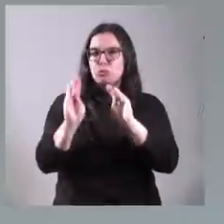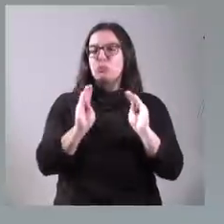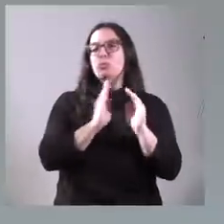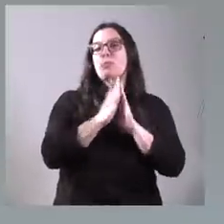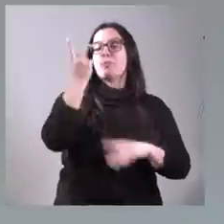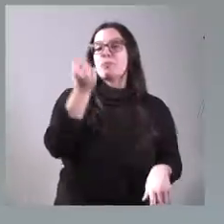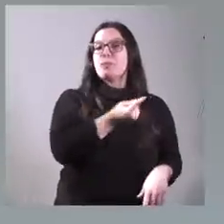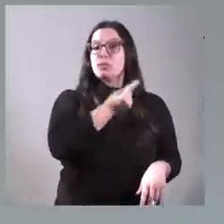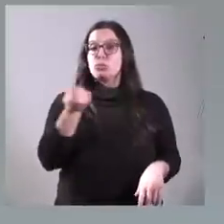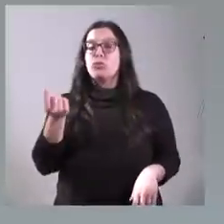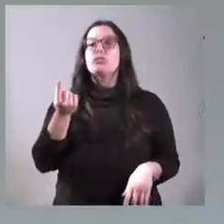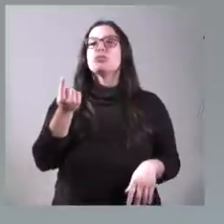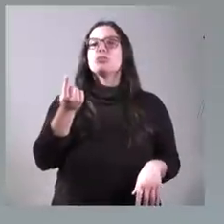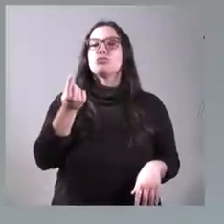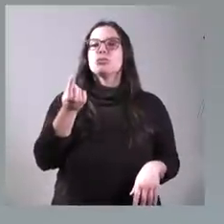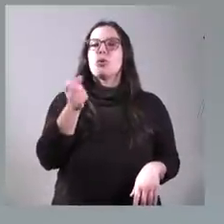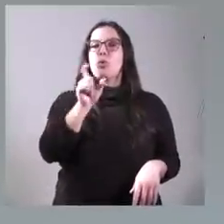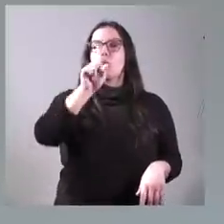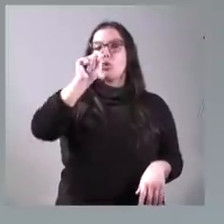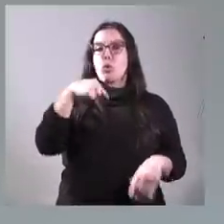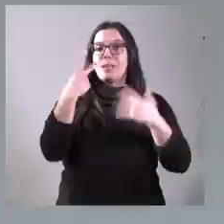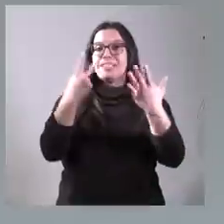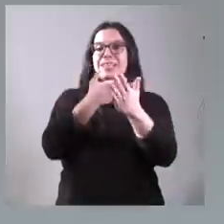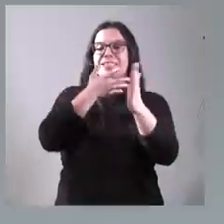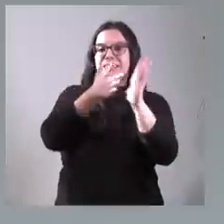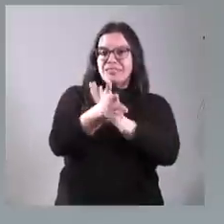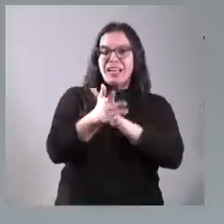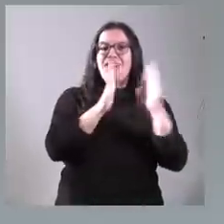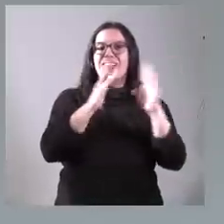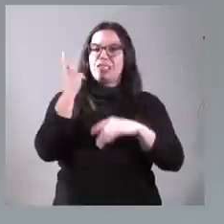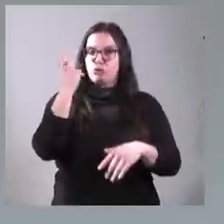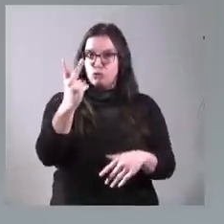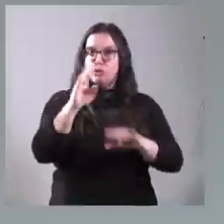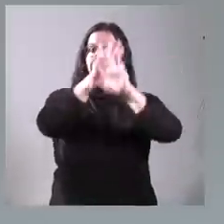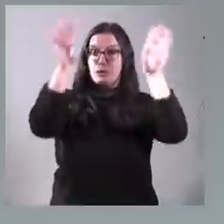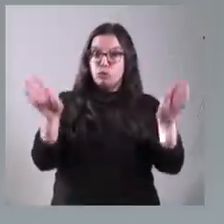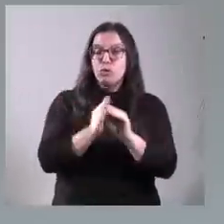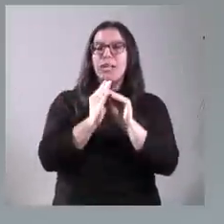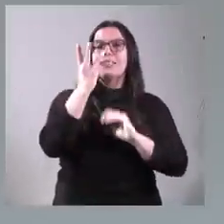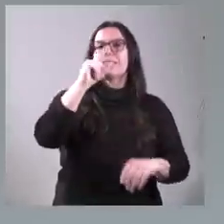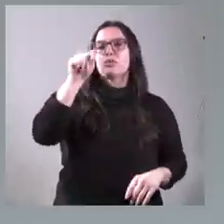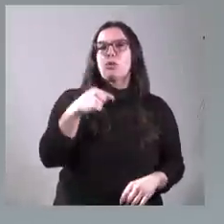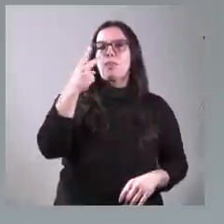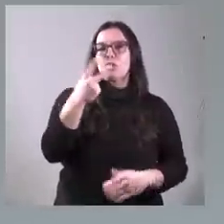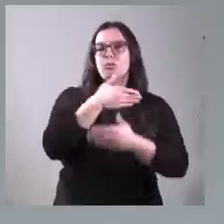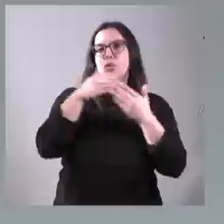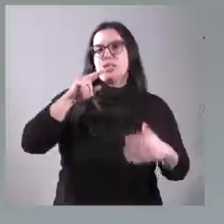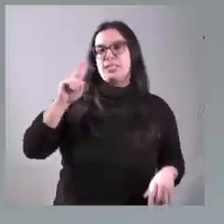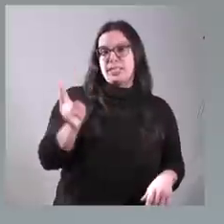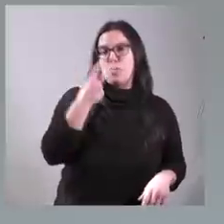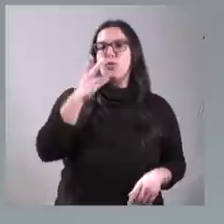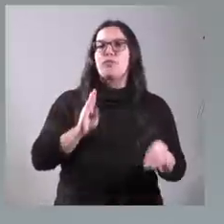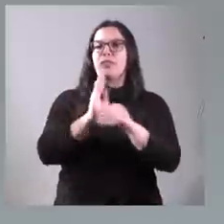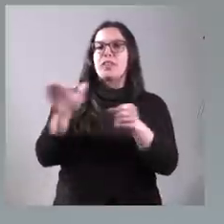de este importe de 1,7 forma parte de una inversión Global en dos fases que ascenderá conjuntamente a 3,2 millones de euros que se